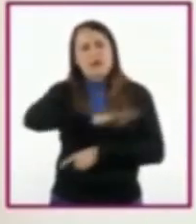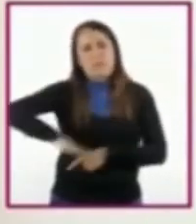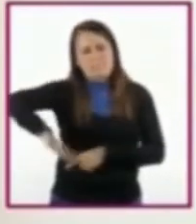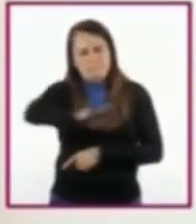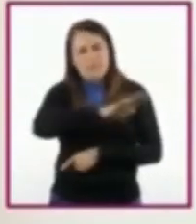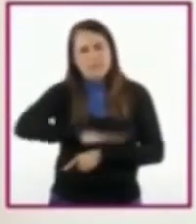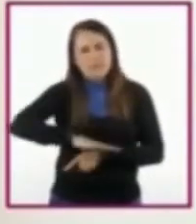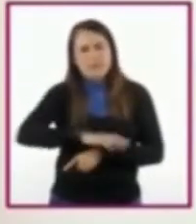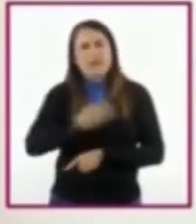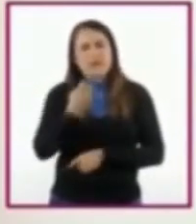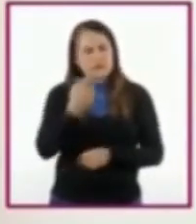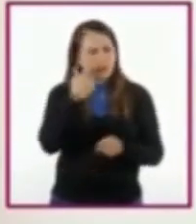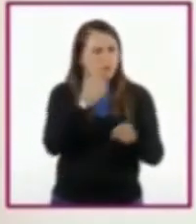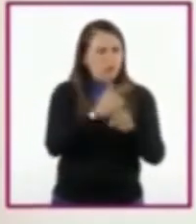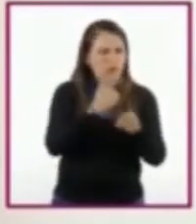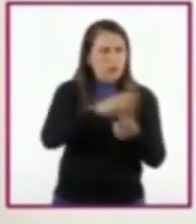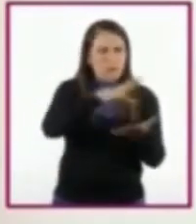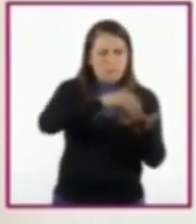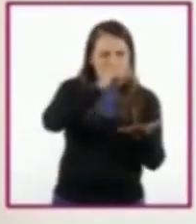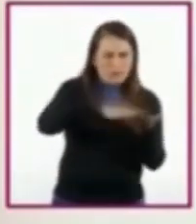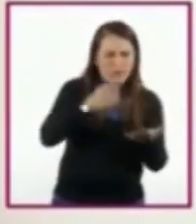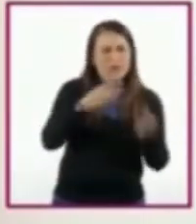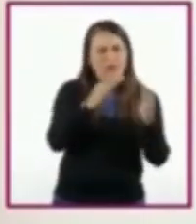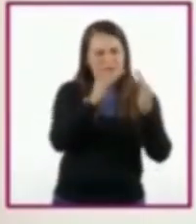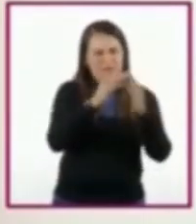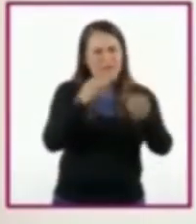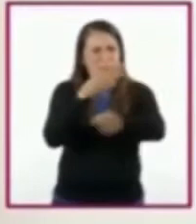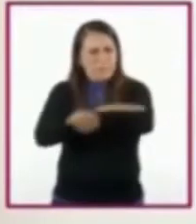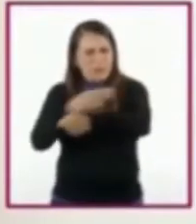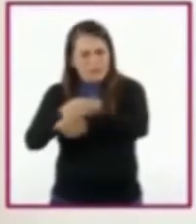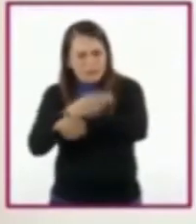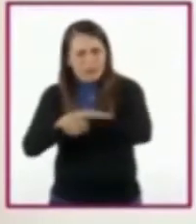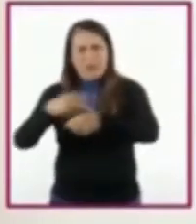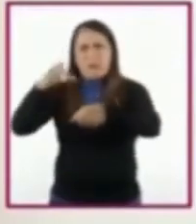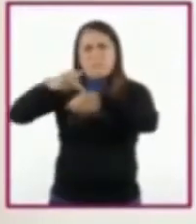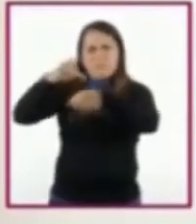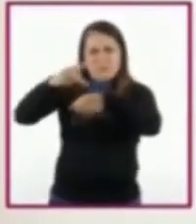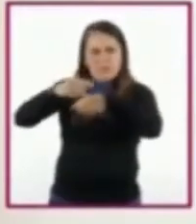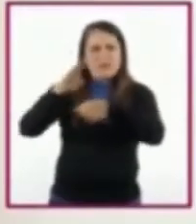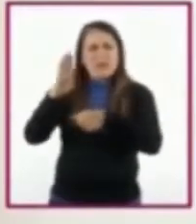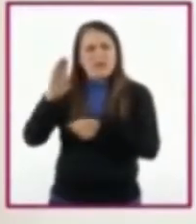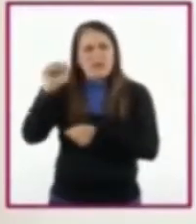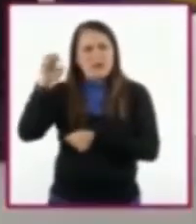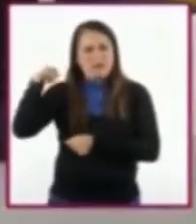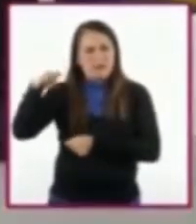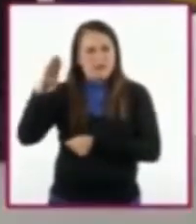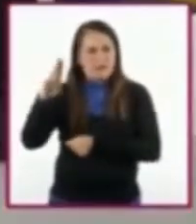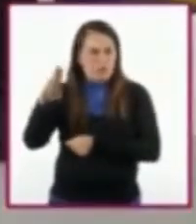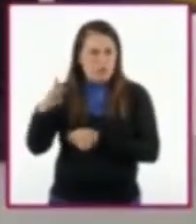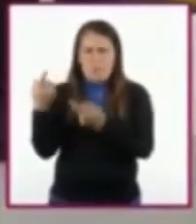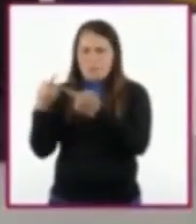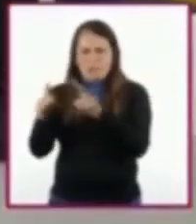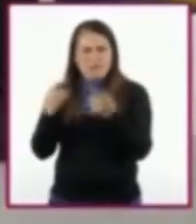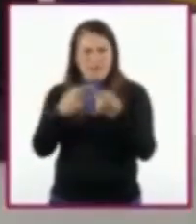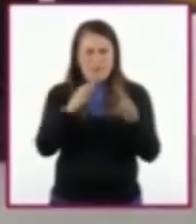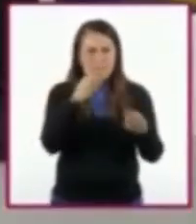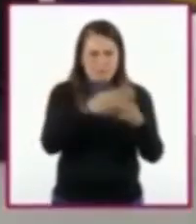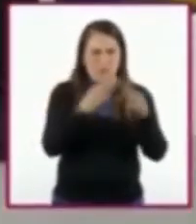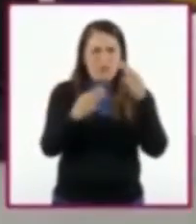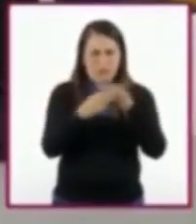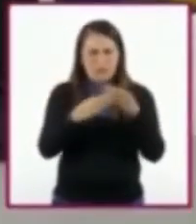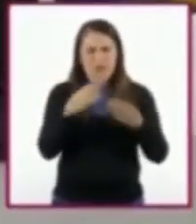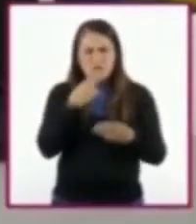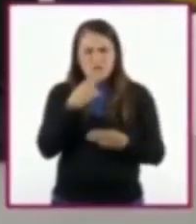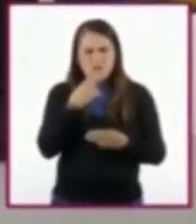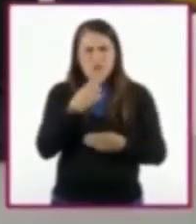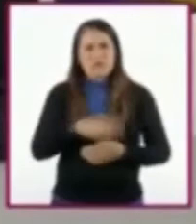podemos encontrar casas de barro, de madera, de cemento, de bambú y otros materiales. Así es. Les